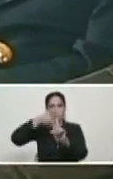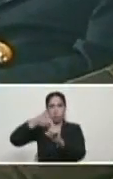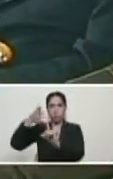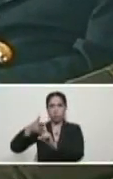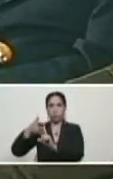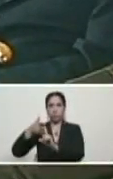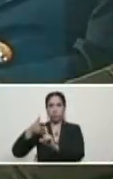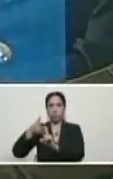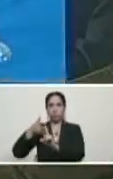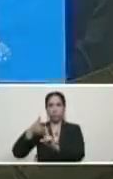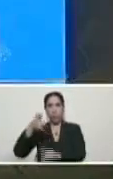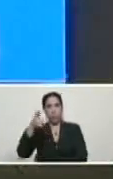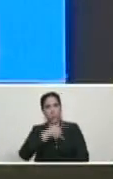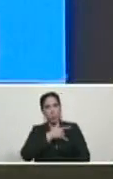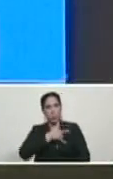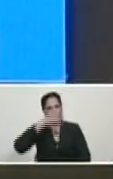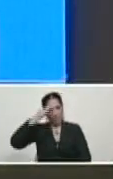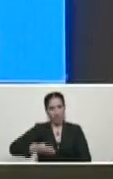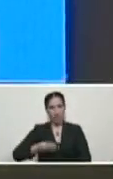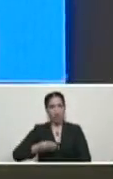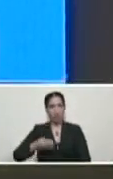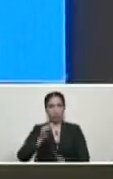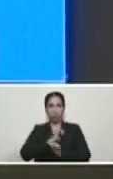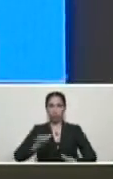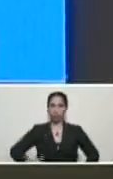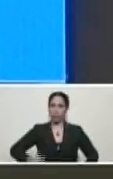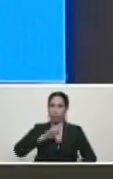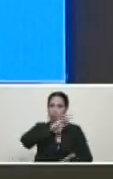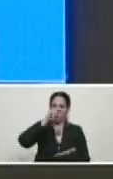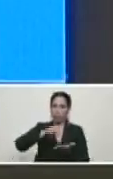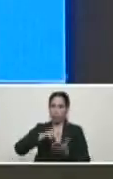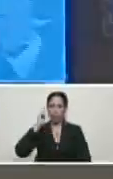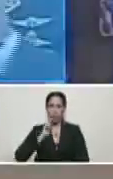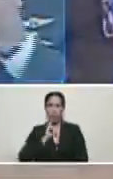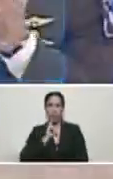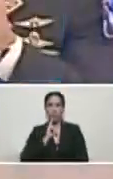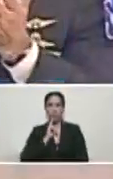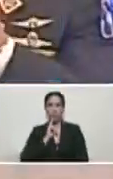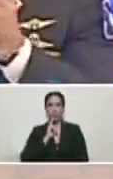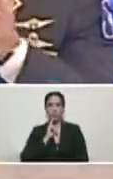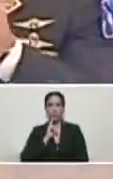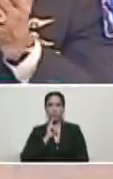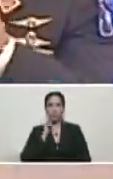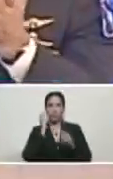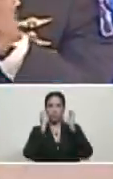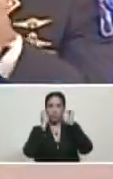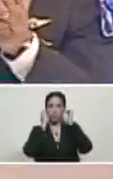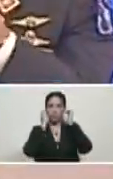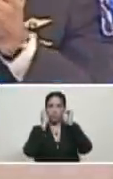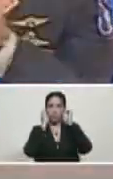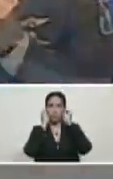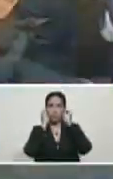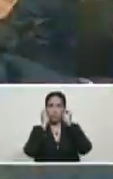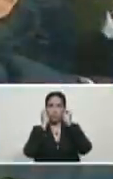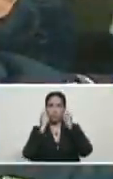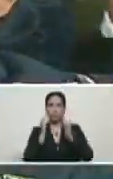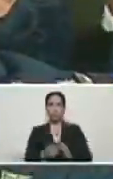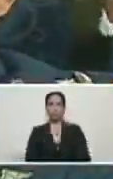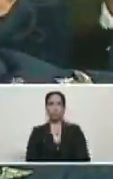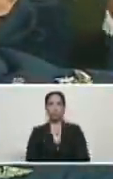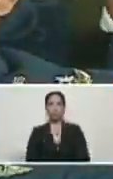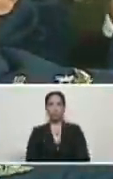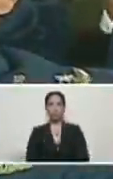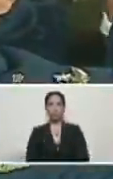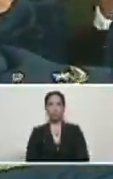de las academias militares del ejército, de la Armada, de la Guardia Nacional Bolivariana y